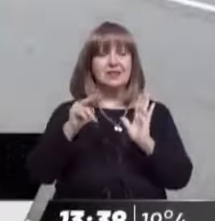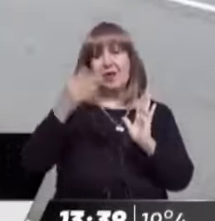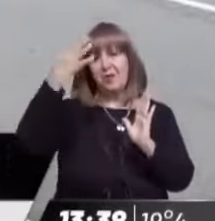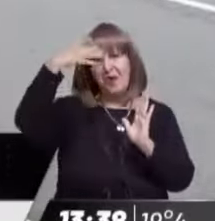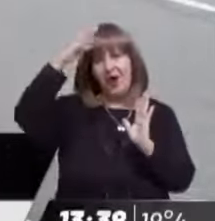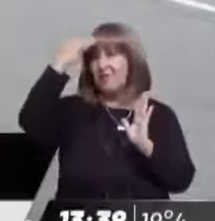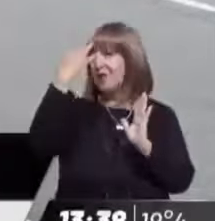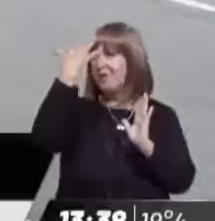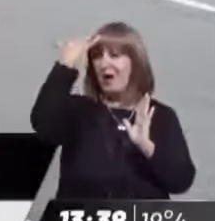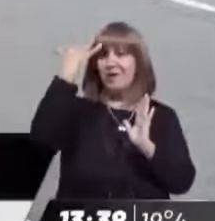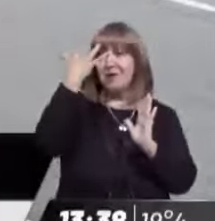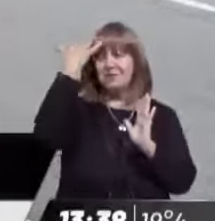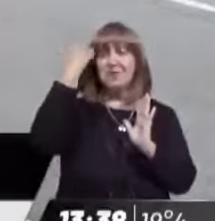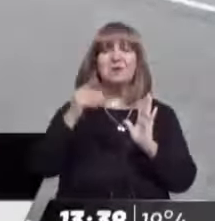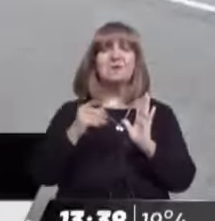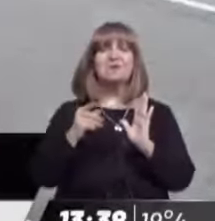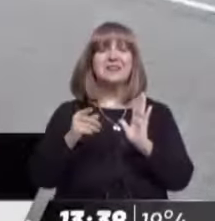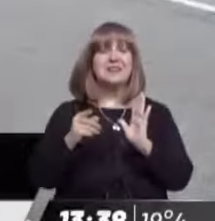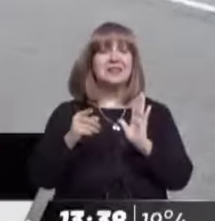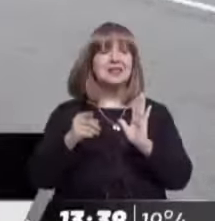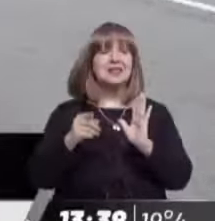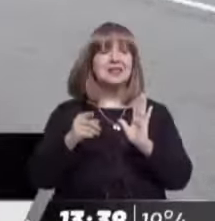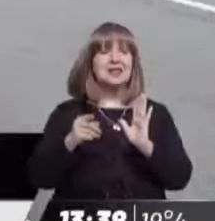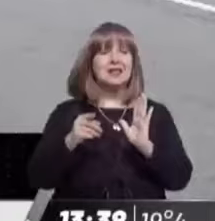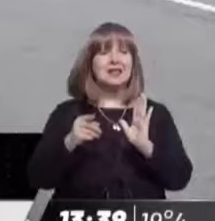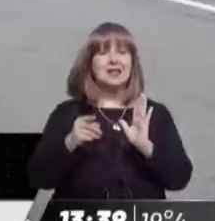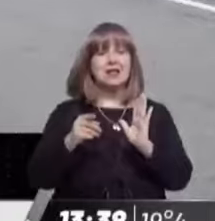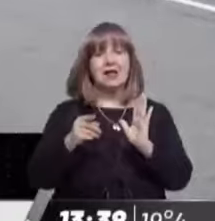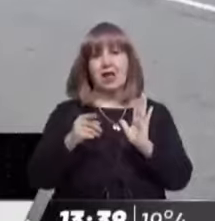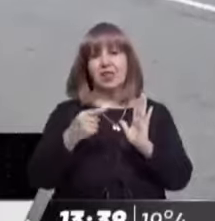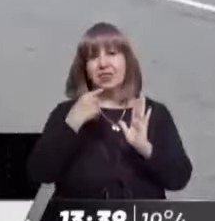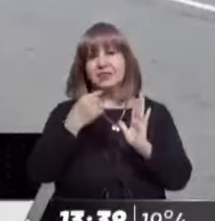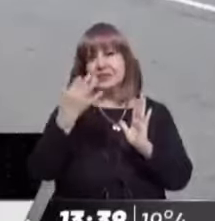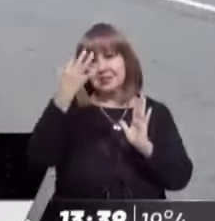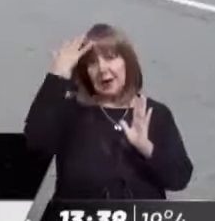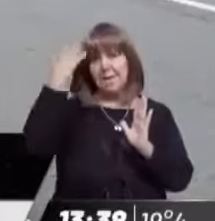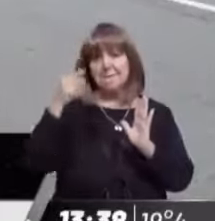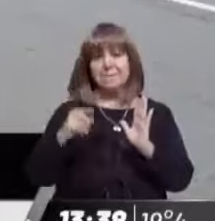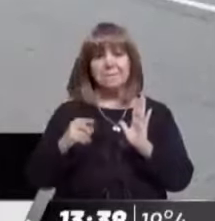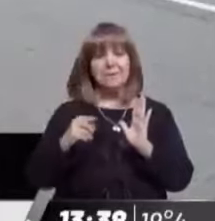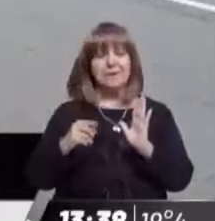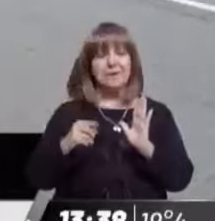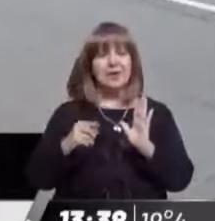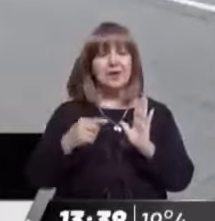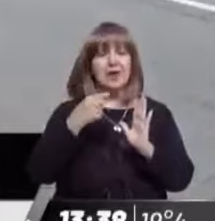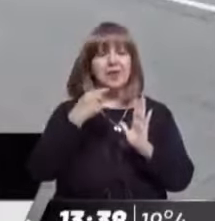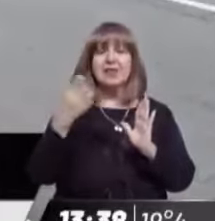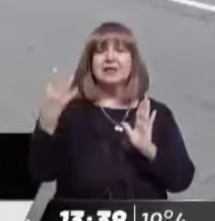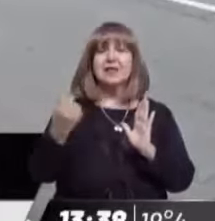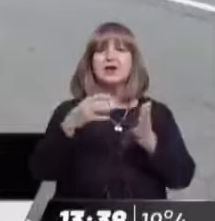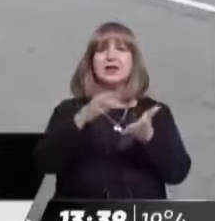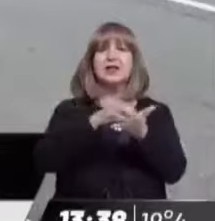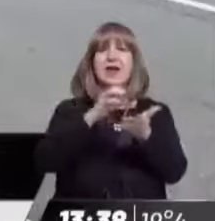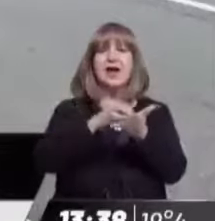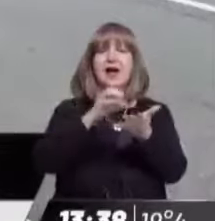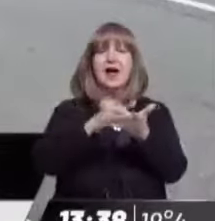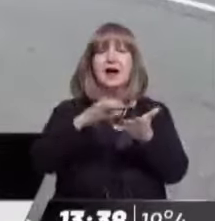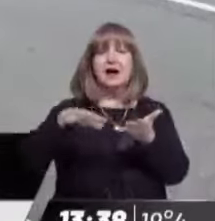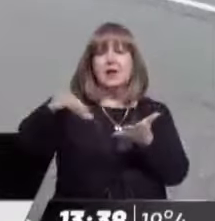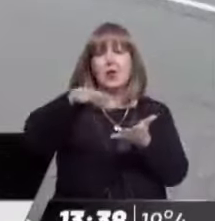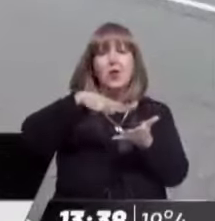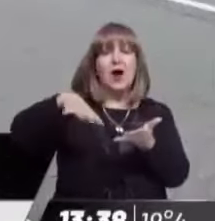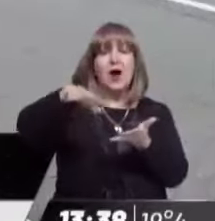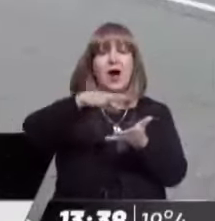jopito. Bueno, y dice, y es realmente muy Trump porque dice, encontré este arenero, este patio de